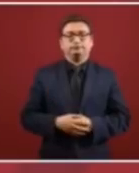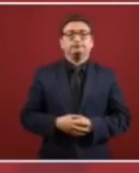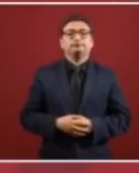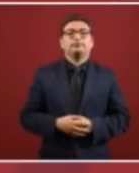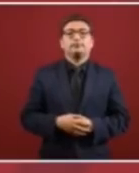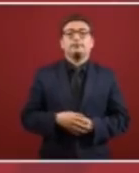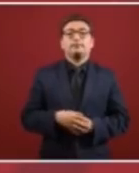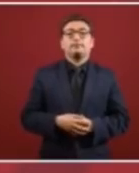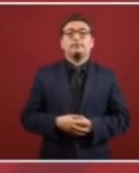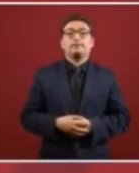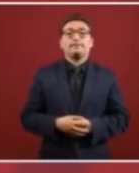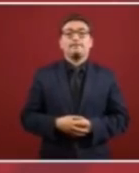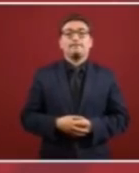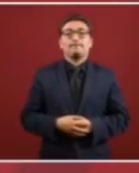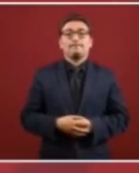en una ocasión